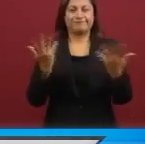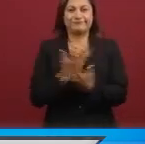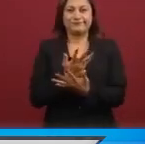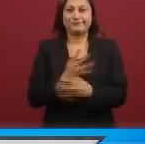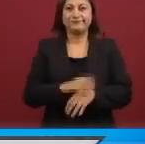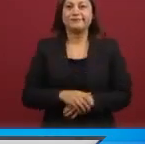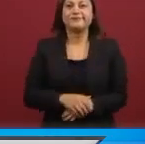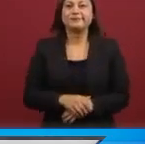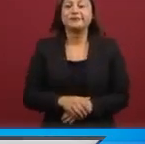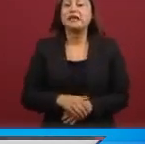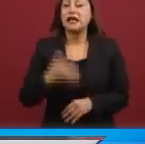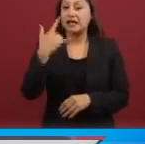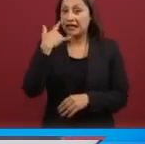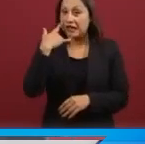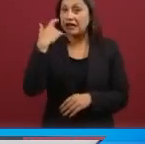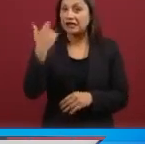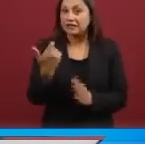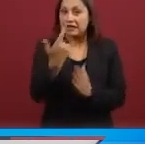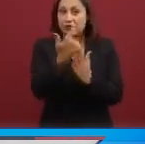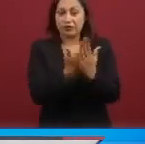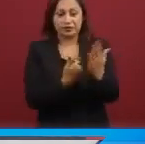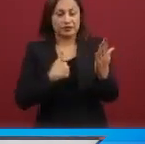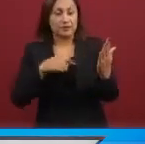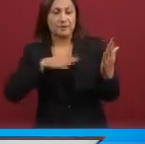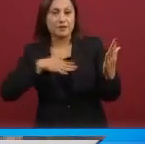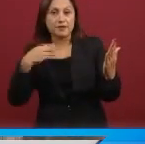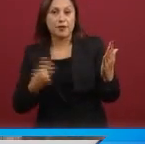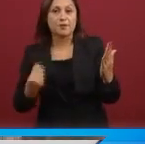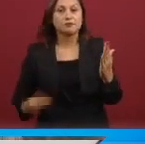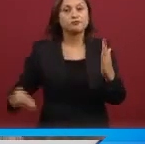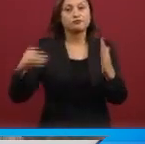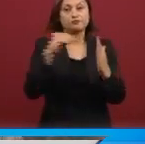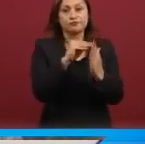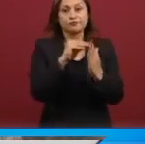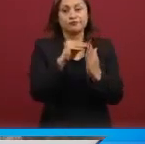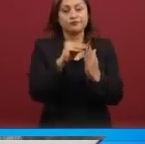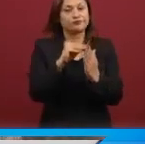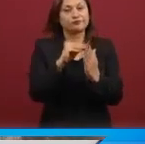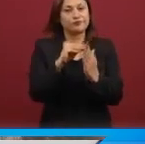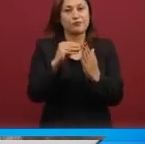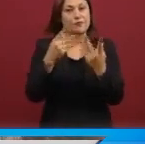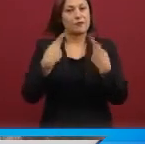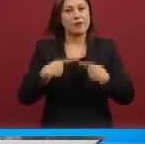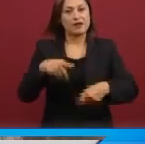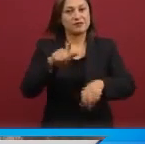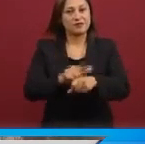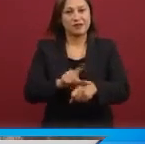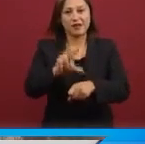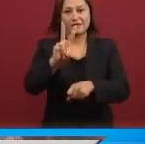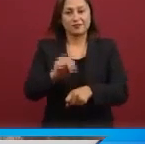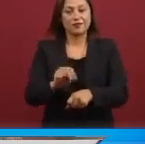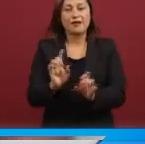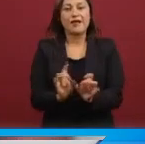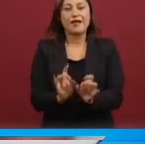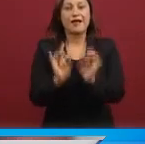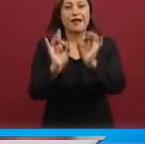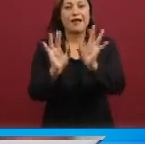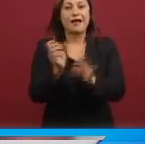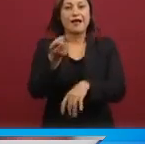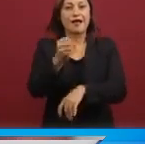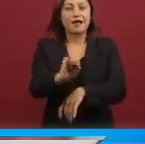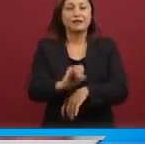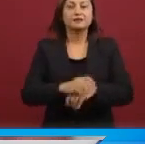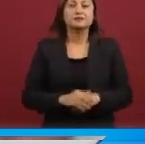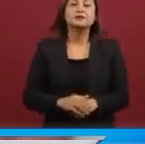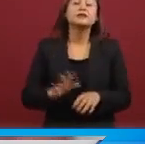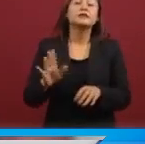de que el periodista acusó al gobierno federal de emprender una calumniosa campaña en contra de quienes recibieron pagos justificados como publicidad durante la